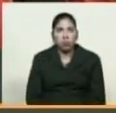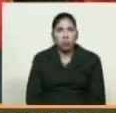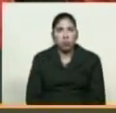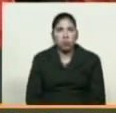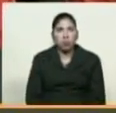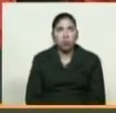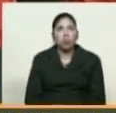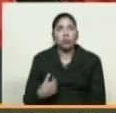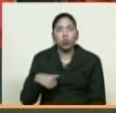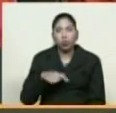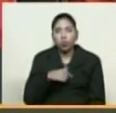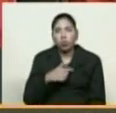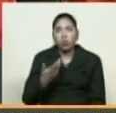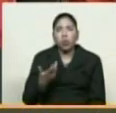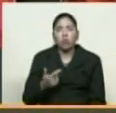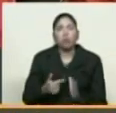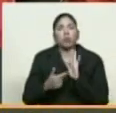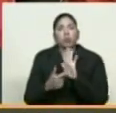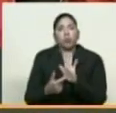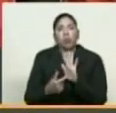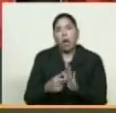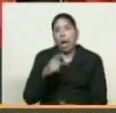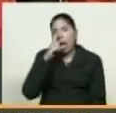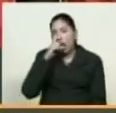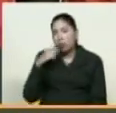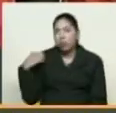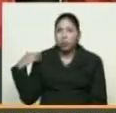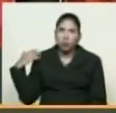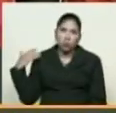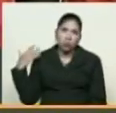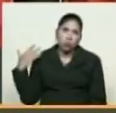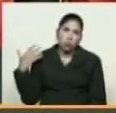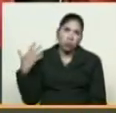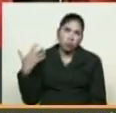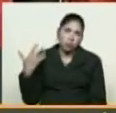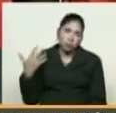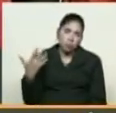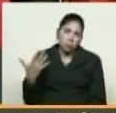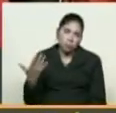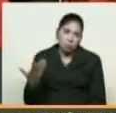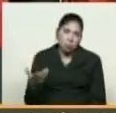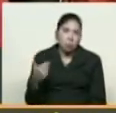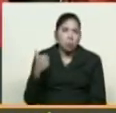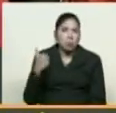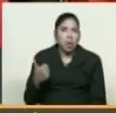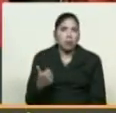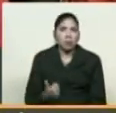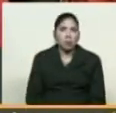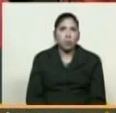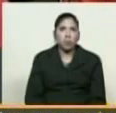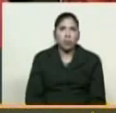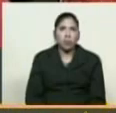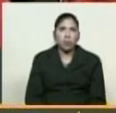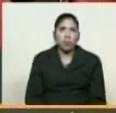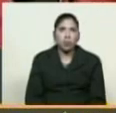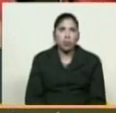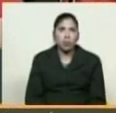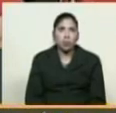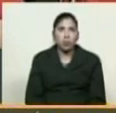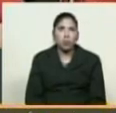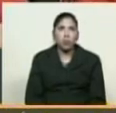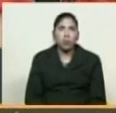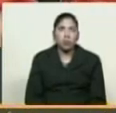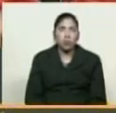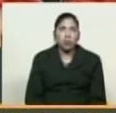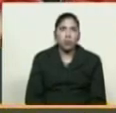Nosotros hemos demostrado en todos estos años la fortaleza de esa diversidad, una gran fortaleza. No